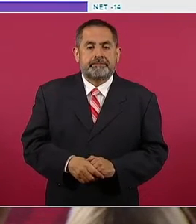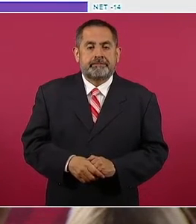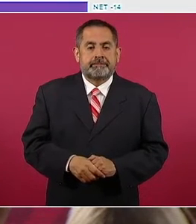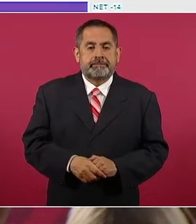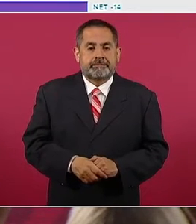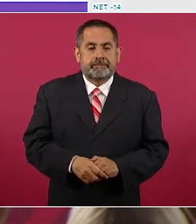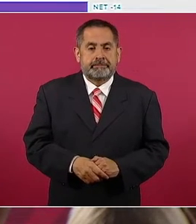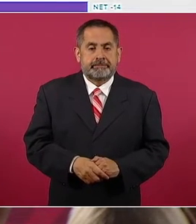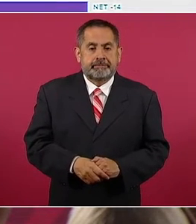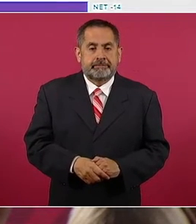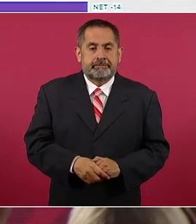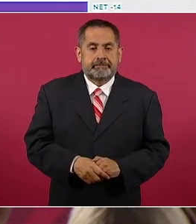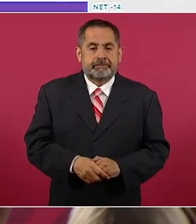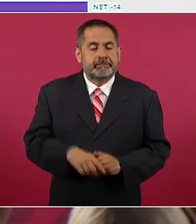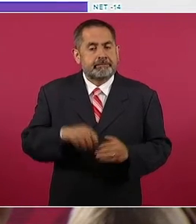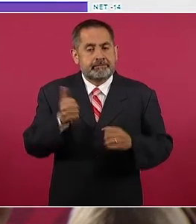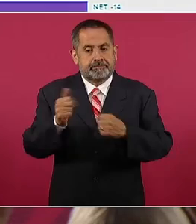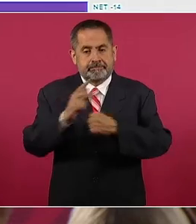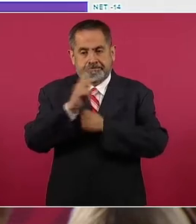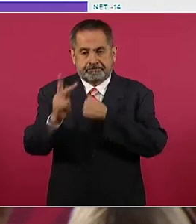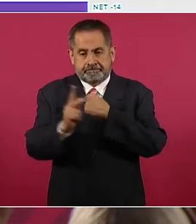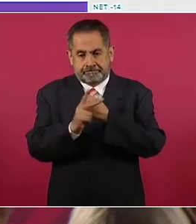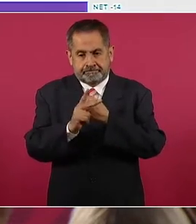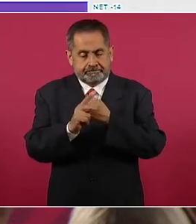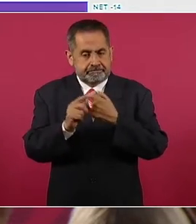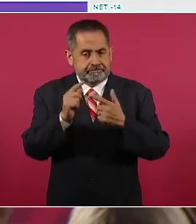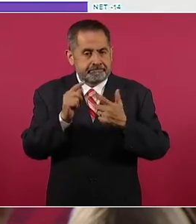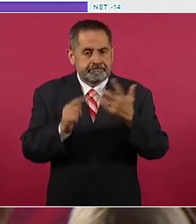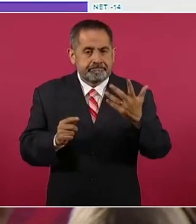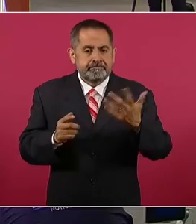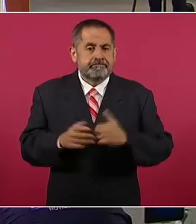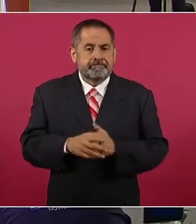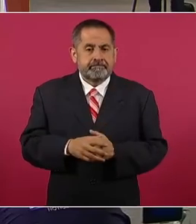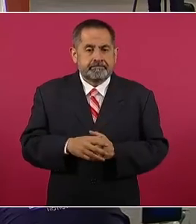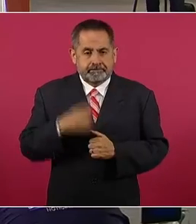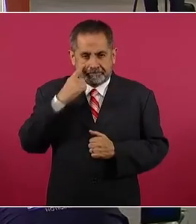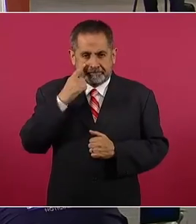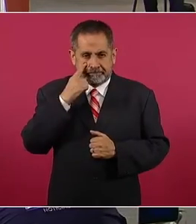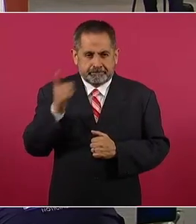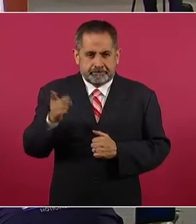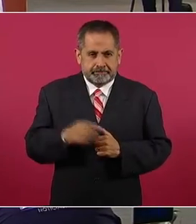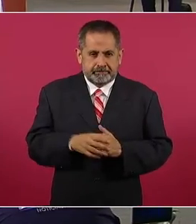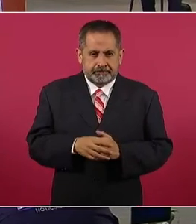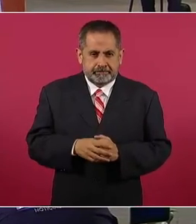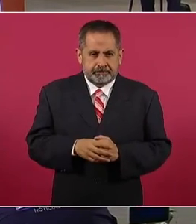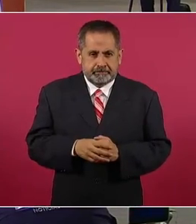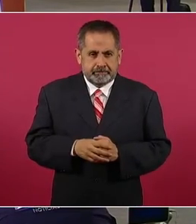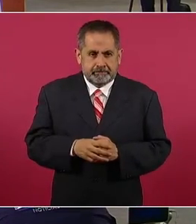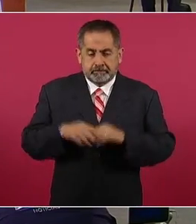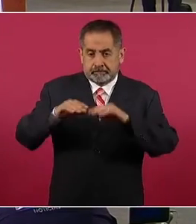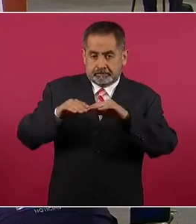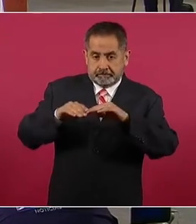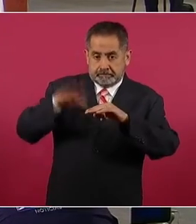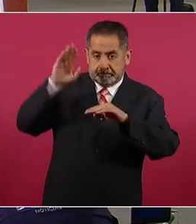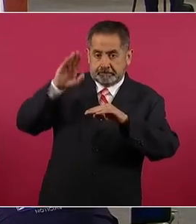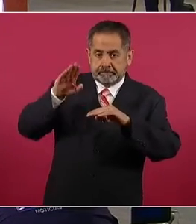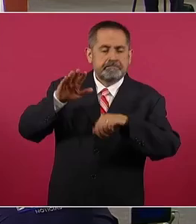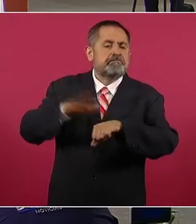Pero de los países hasta aquí aprobados,